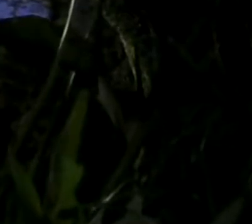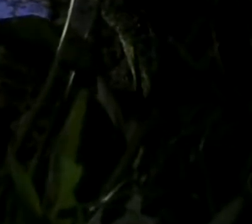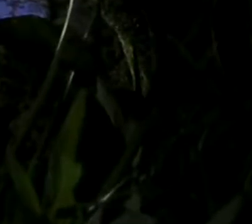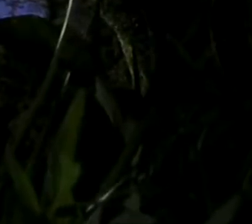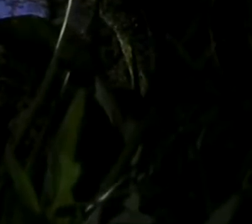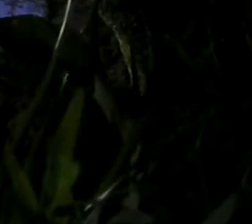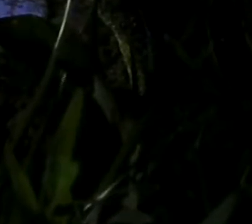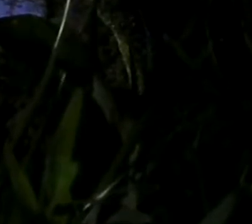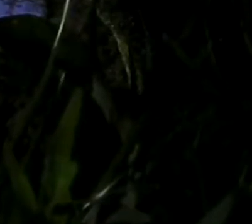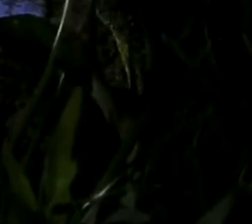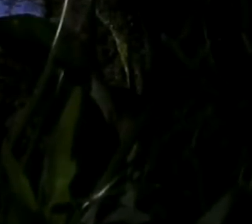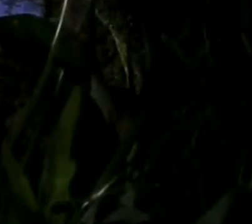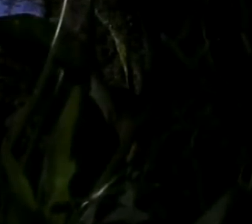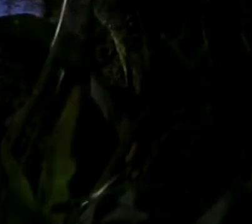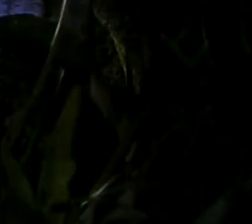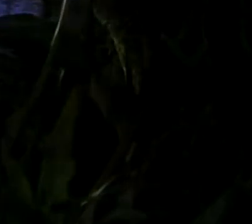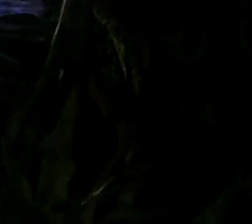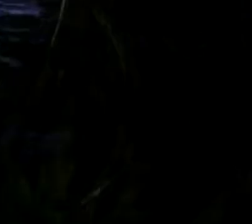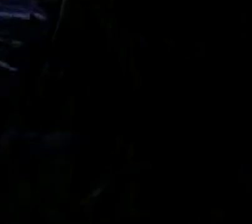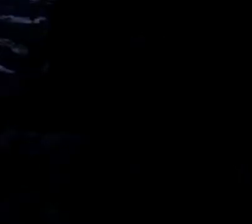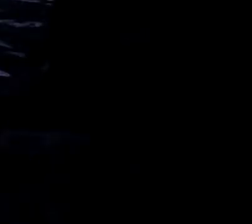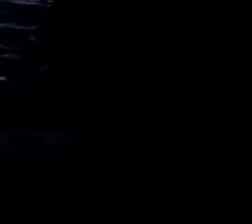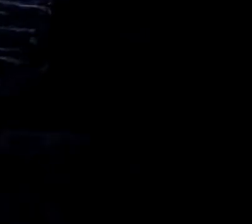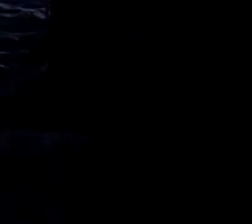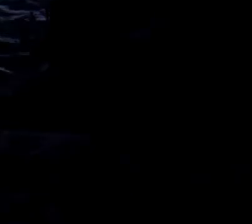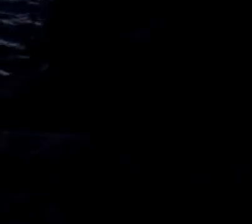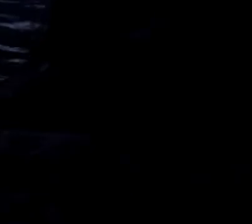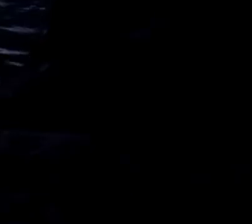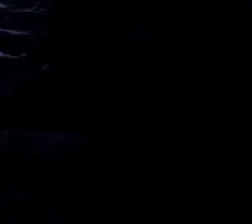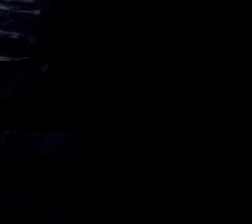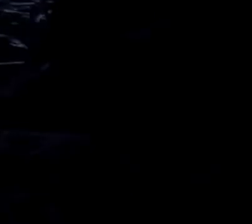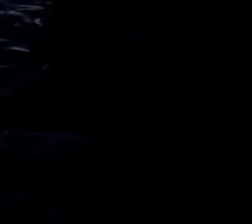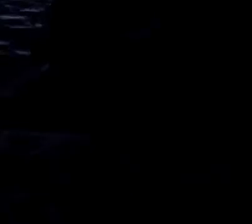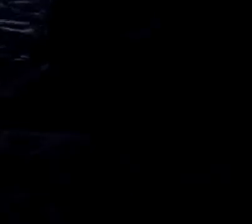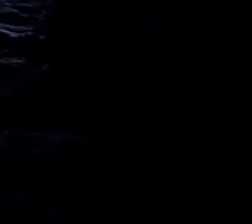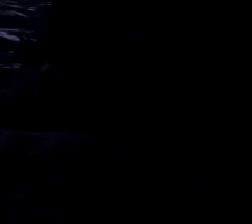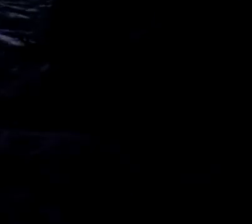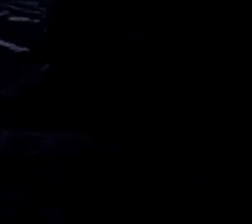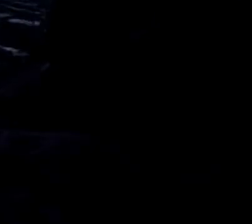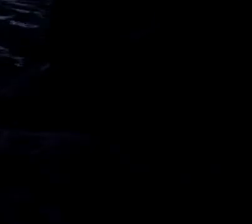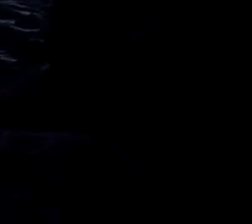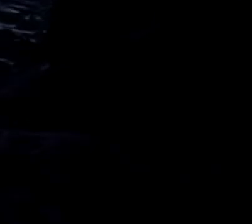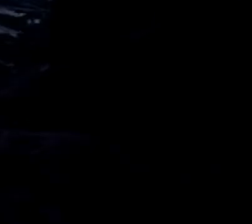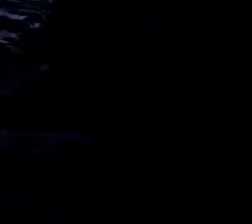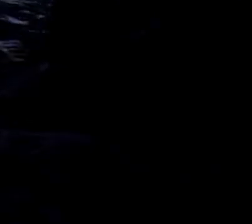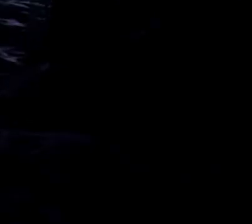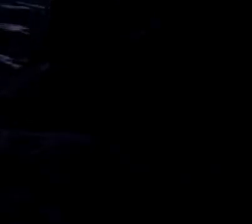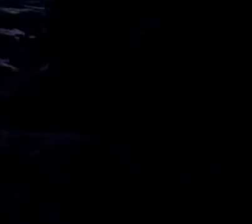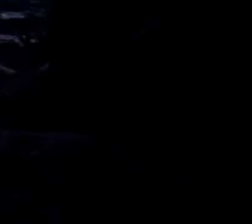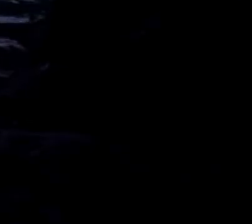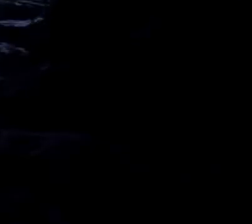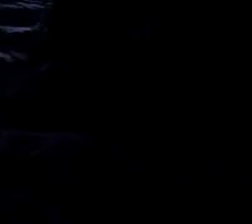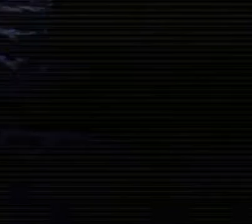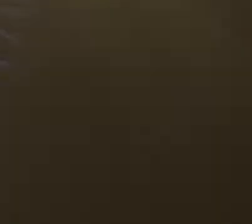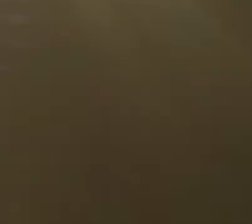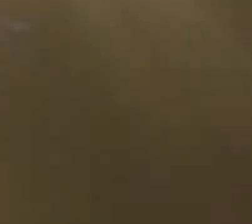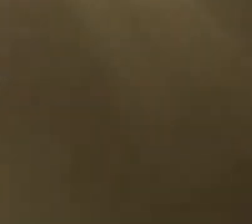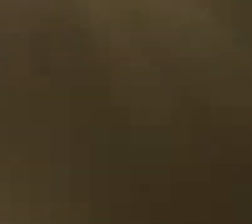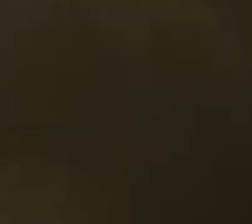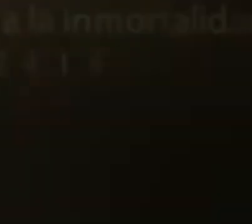al sistema de salud. Pero ¿cuál es la situación concreta que tenemos? Es que hay algunos vacíos que la Ley